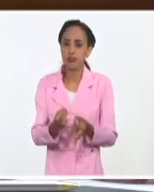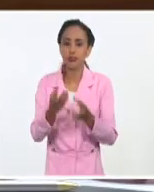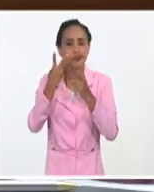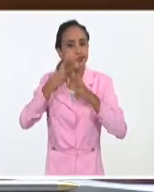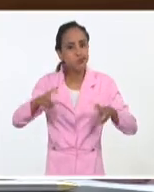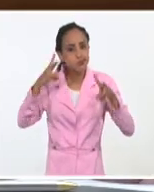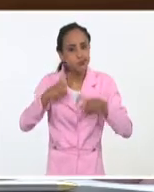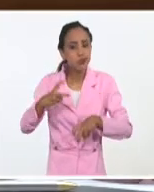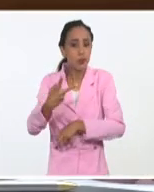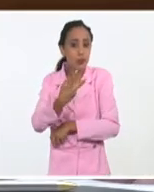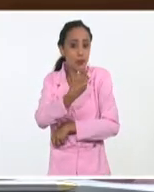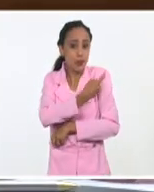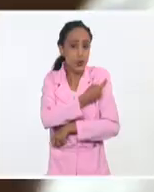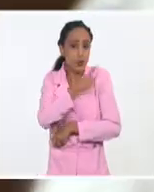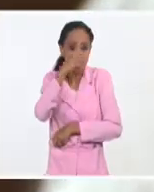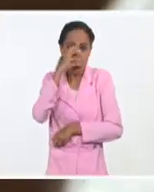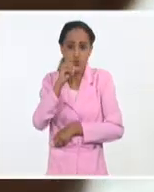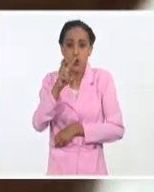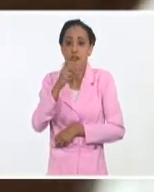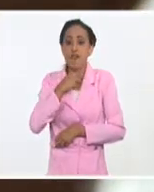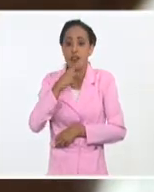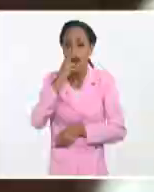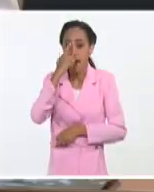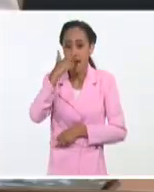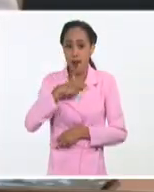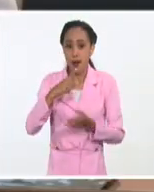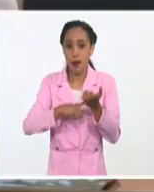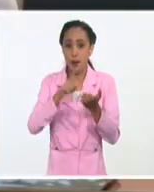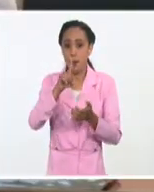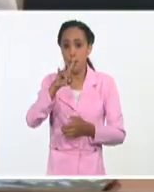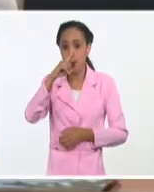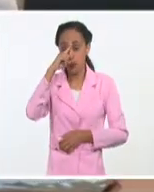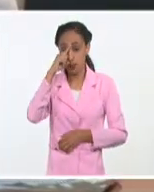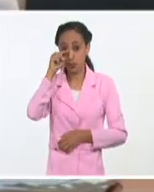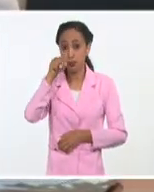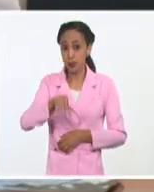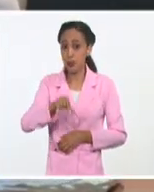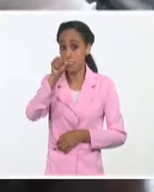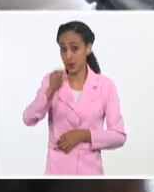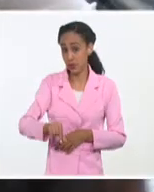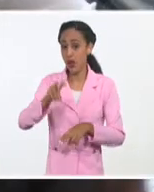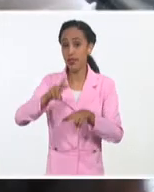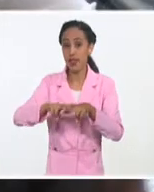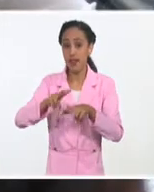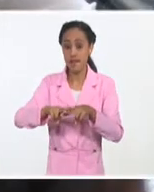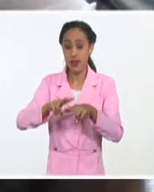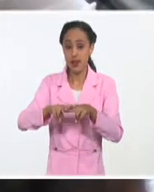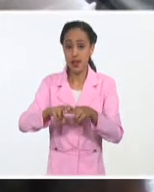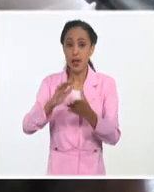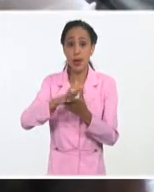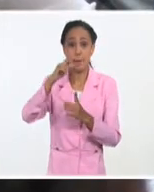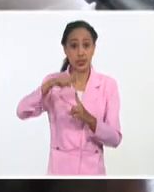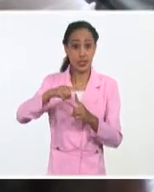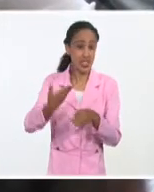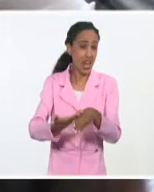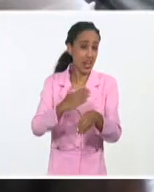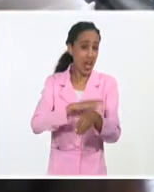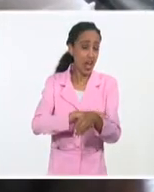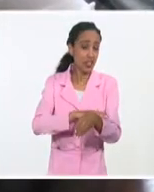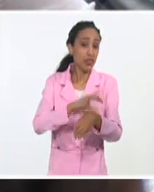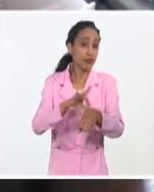de Soberana Plus para pacientes convalecientes, trabajadores de la salud de La Habana y Matanzas. A partir de la experiencia